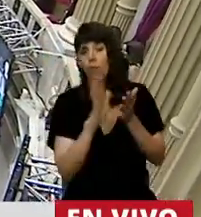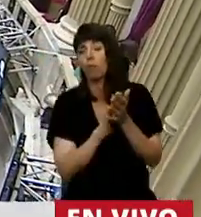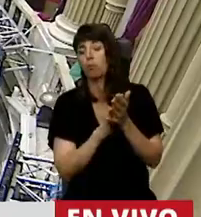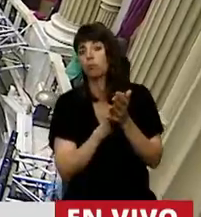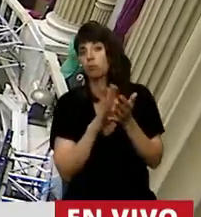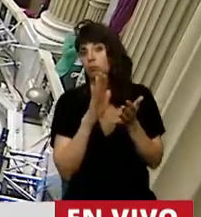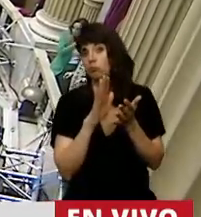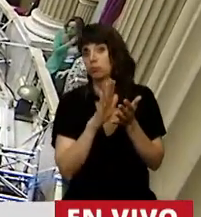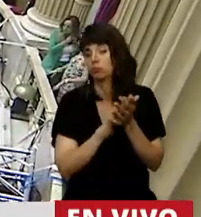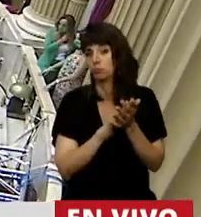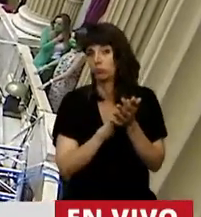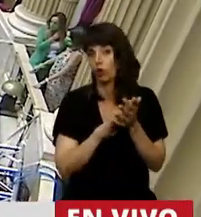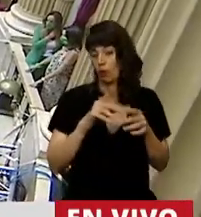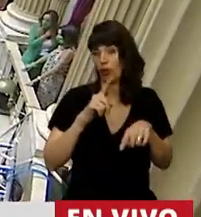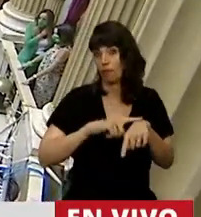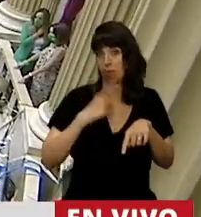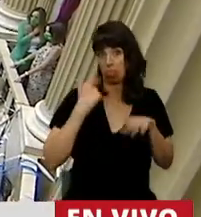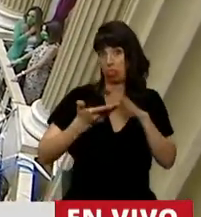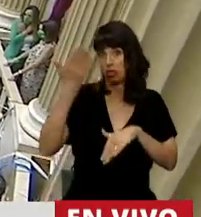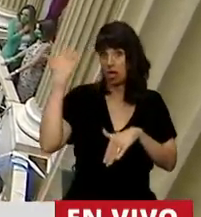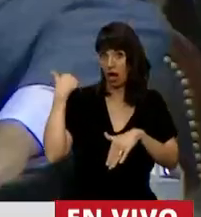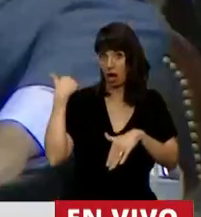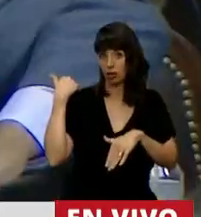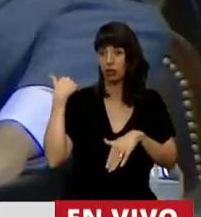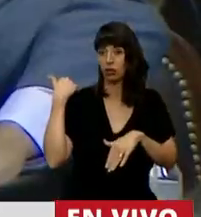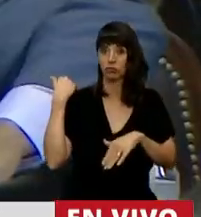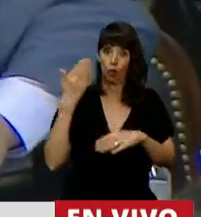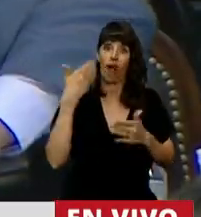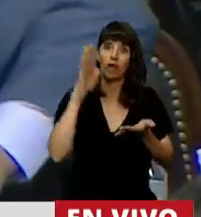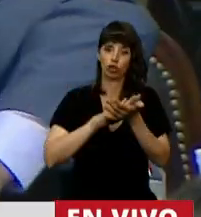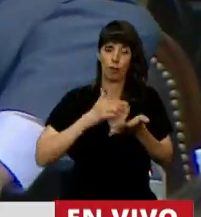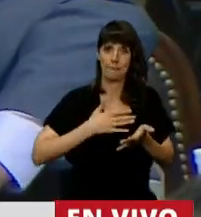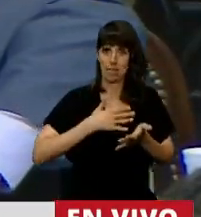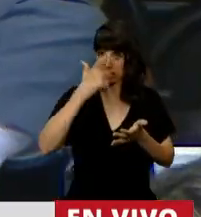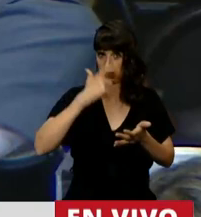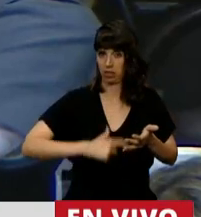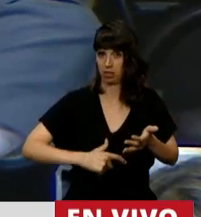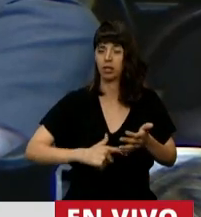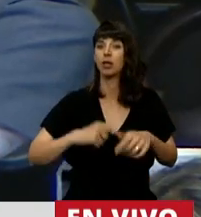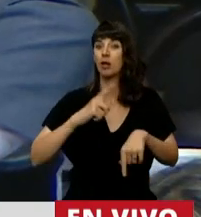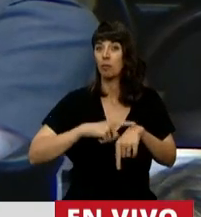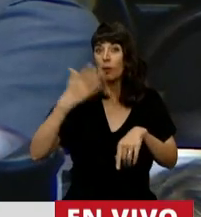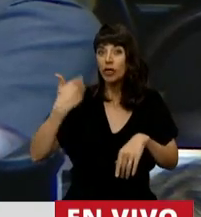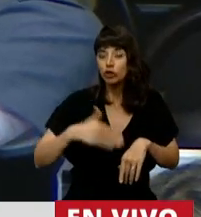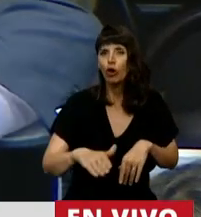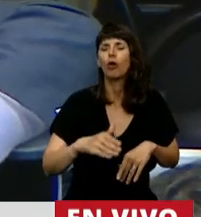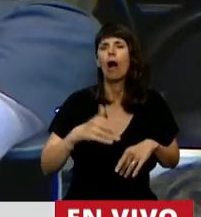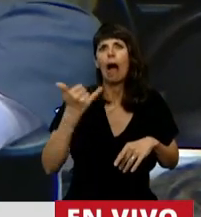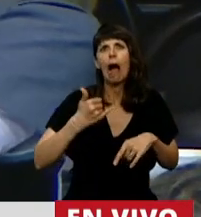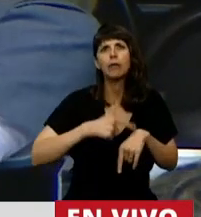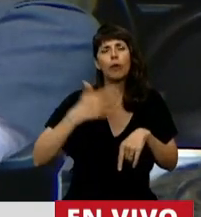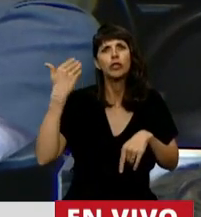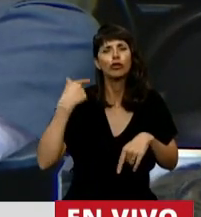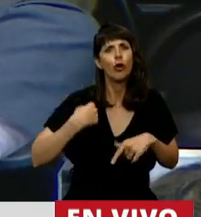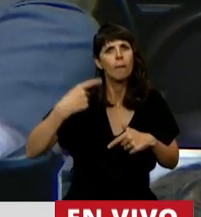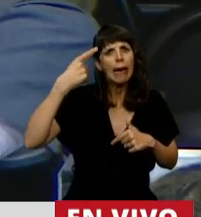día decidí dejar de lado muchas de mis creencias que esa noche